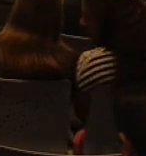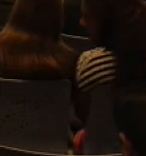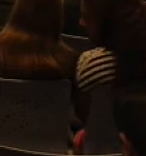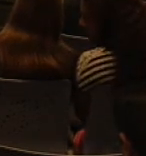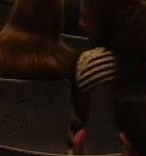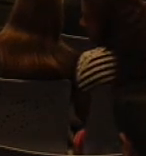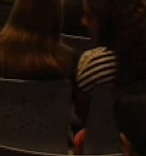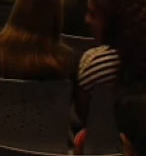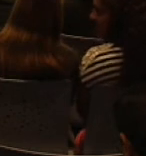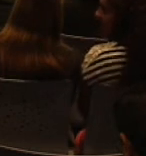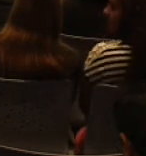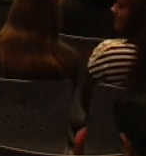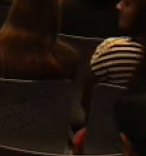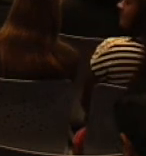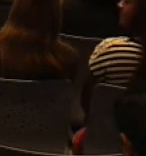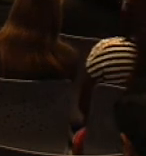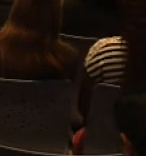enviar